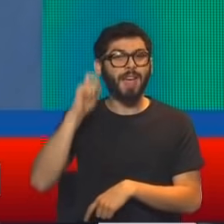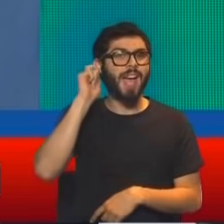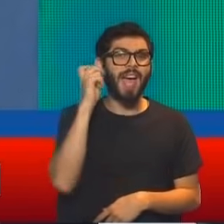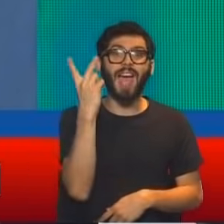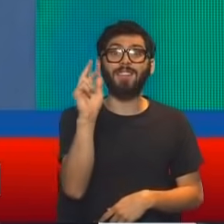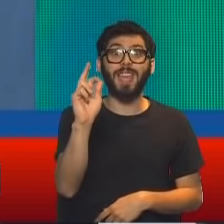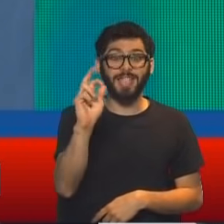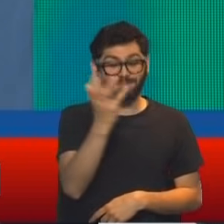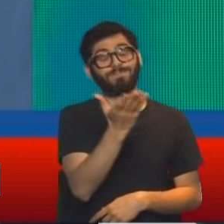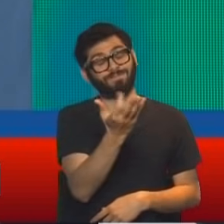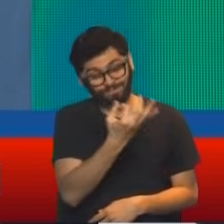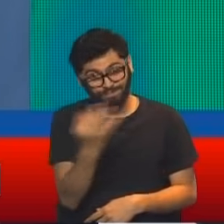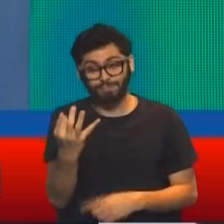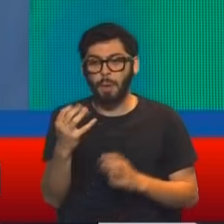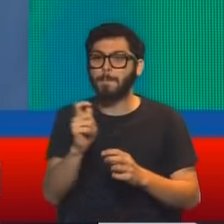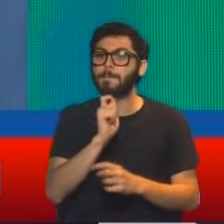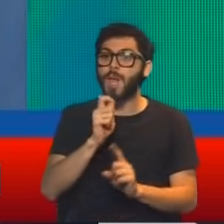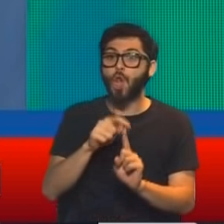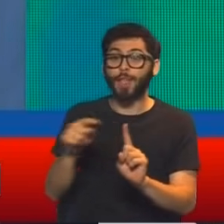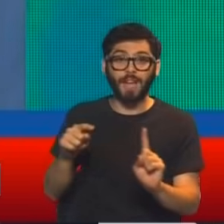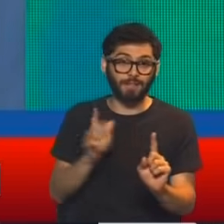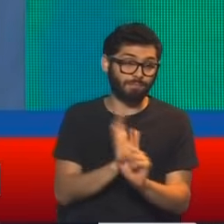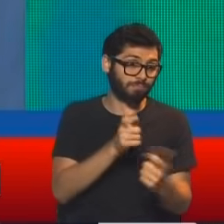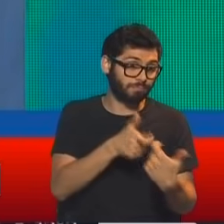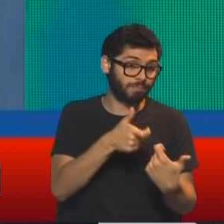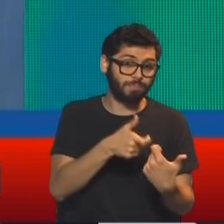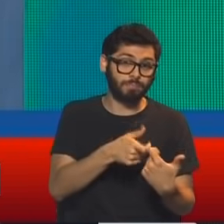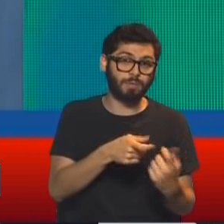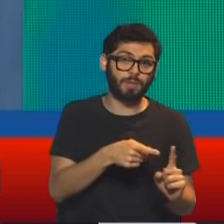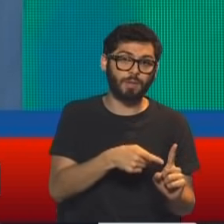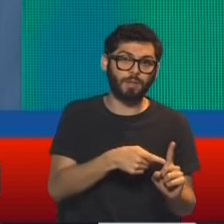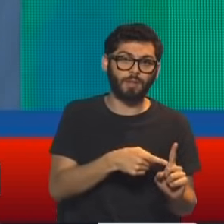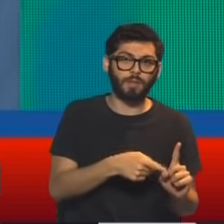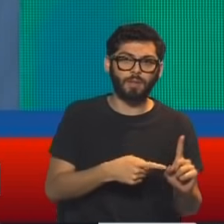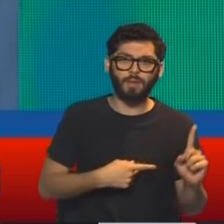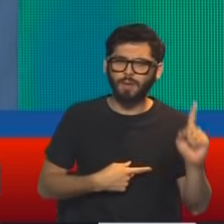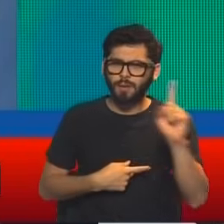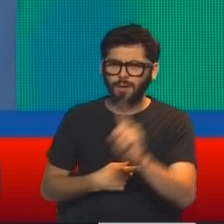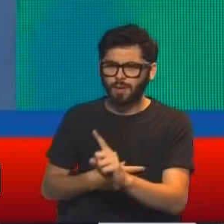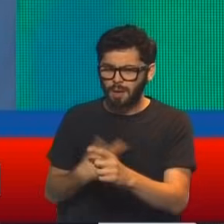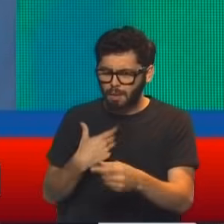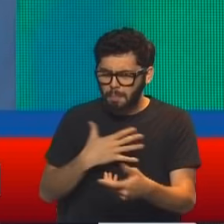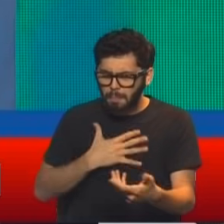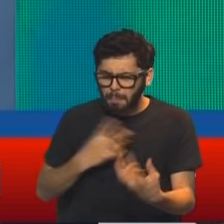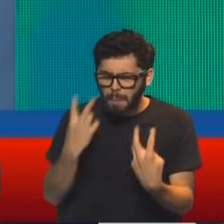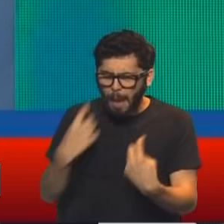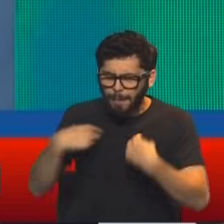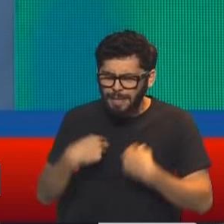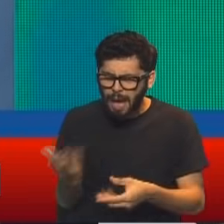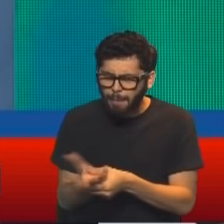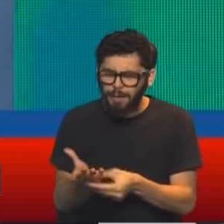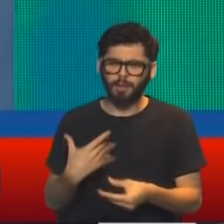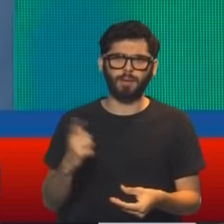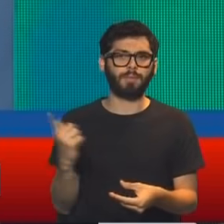el G20, exactamente. Recuerdo a periodistas colegas yendo a buscar su propia ficha de investigación. O sea, no, rarísimo. De todas maneras, me Muy parece